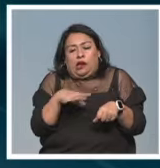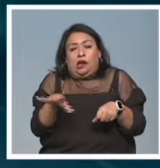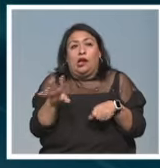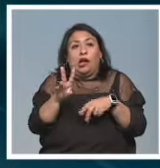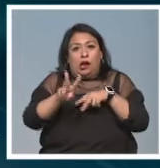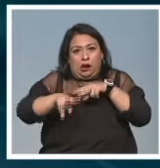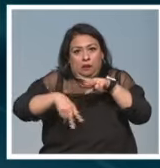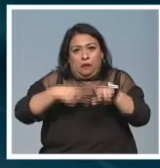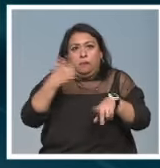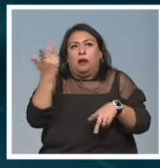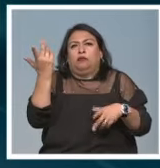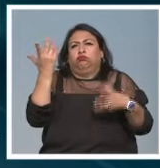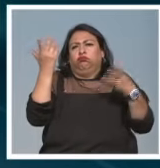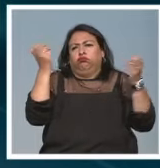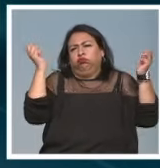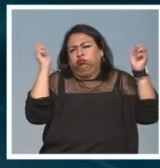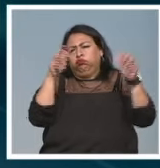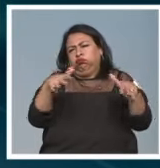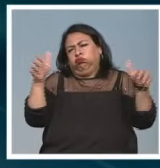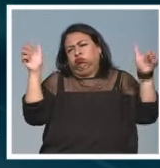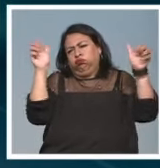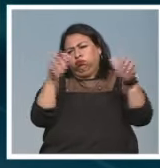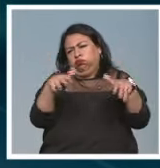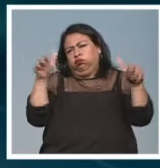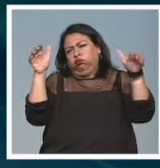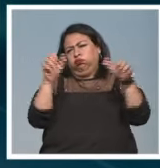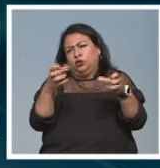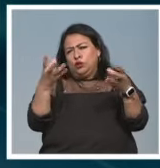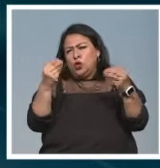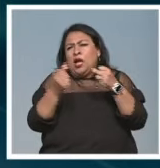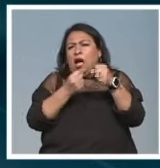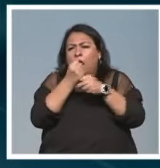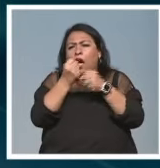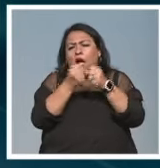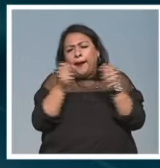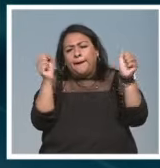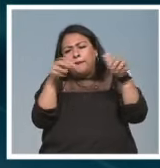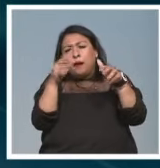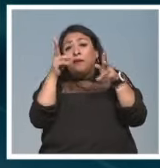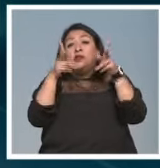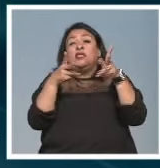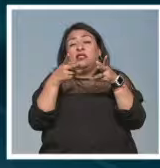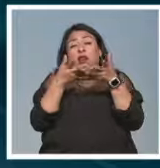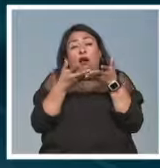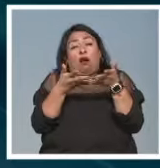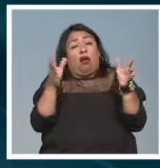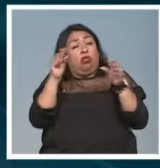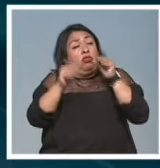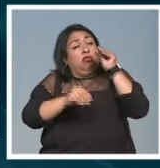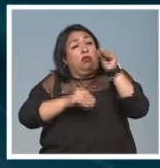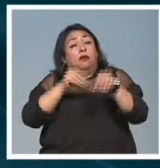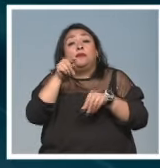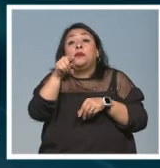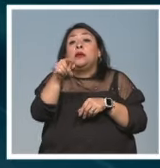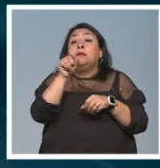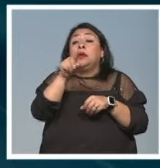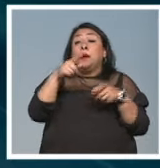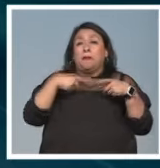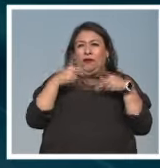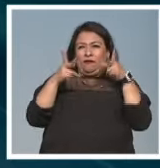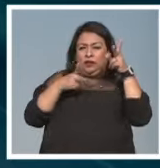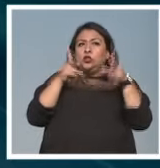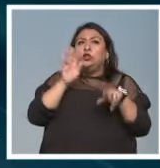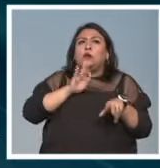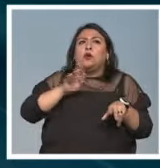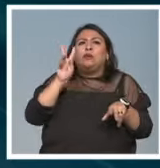acude en decenas de miles cada año a visitar la mega ofrenda. Adicionalmente, los visitantes